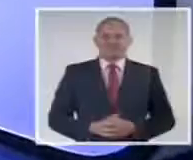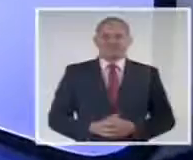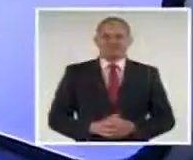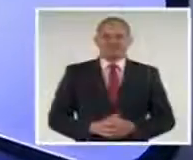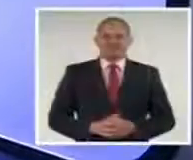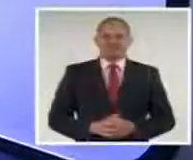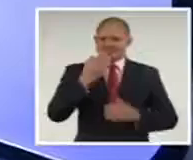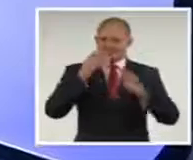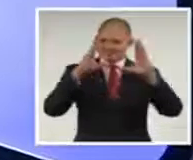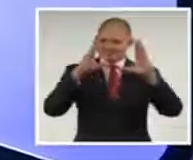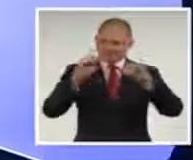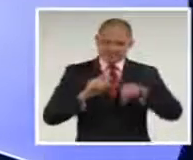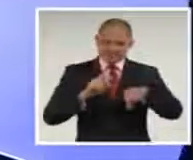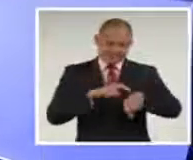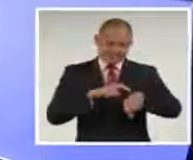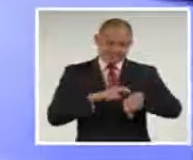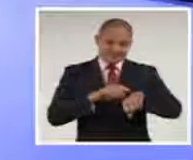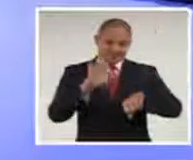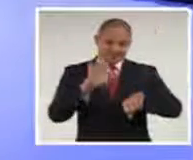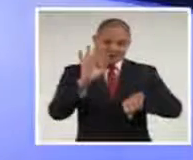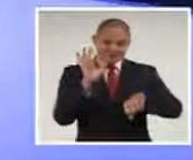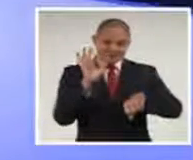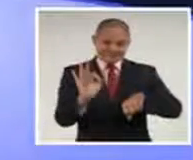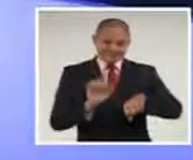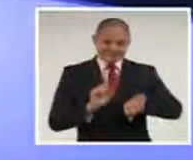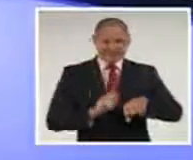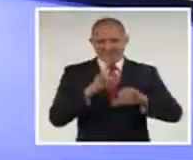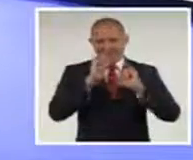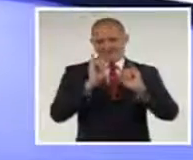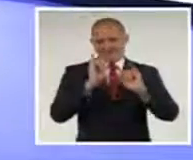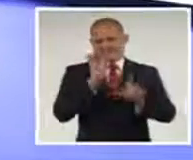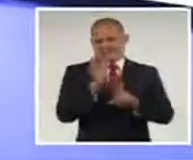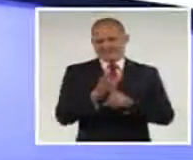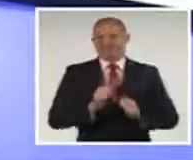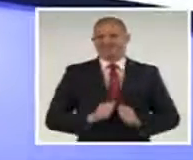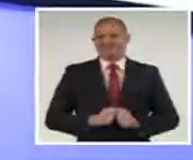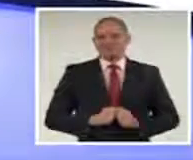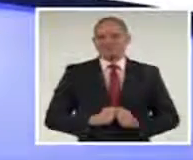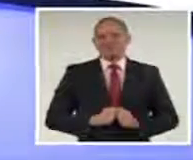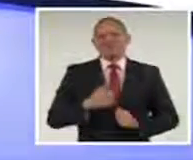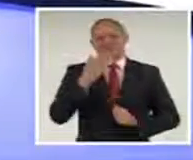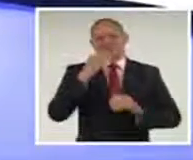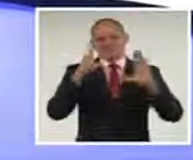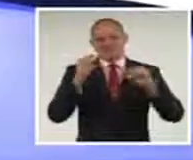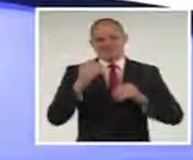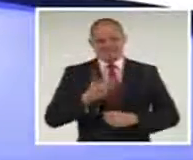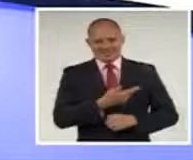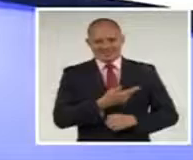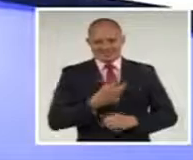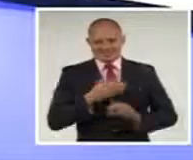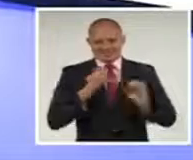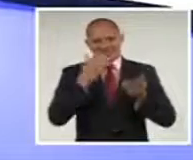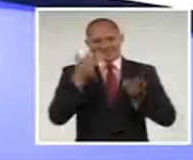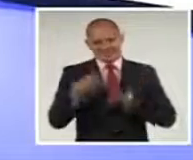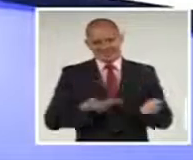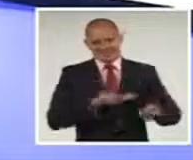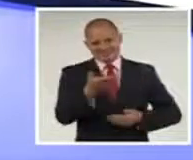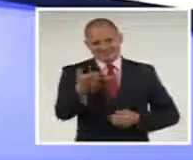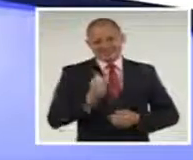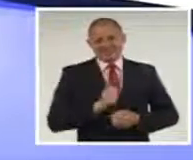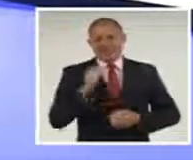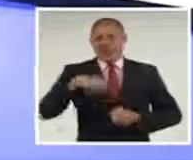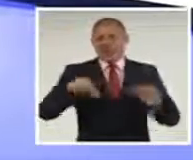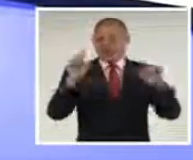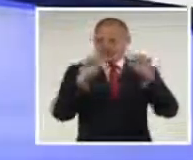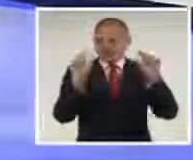tardes. Ya son las 8. Comienza el estelar. Buenas noches, Rey Gómez y Giselle Filiutelles, les damos la bienvenida. De inmediato